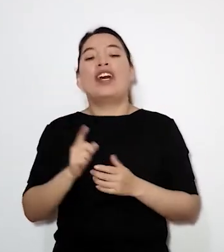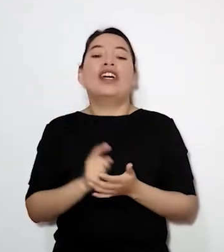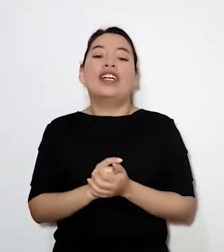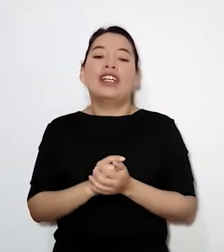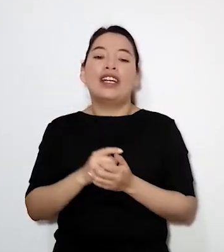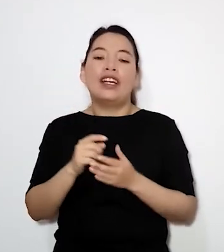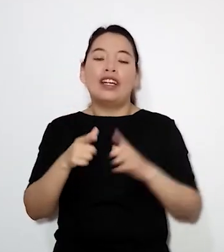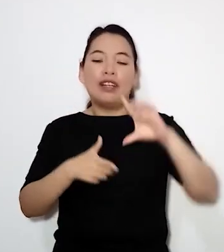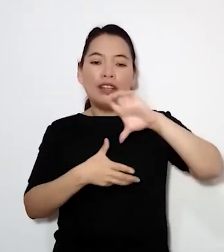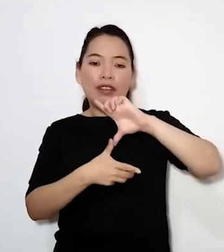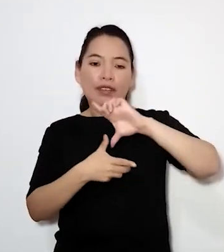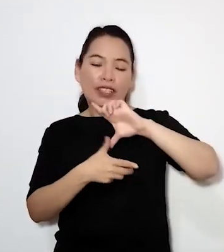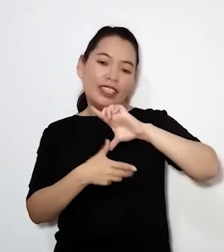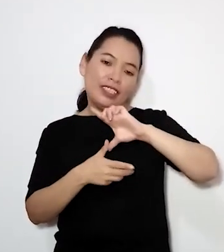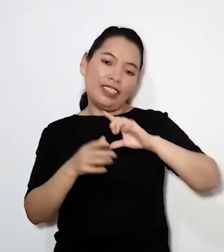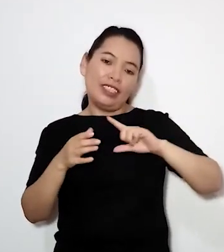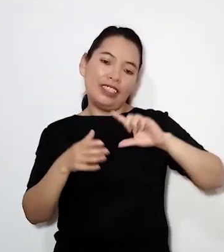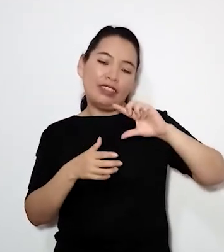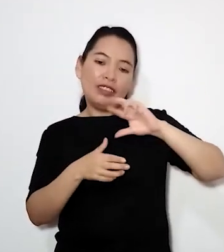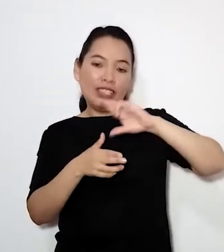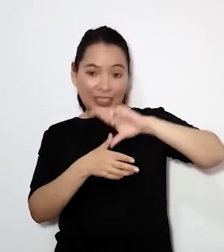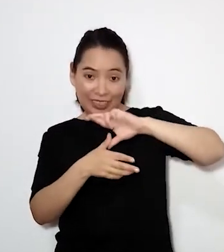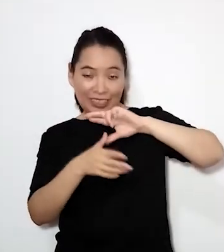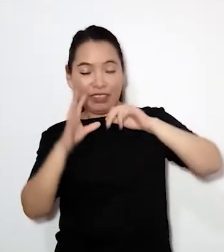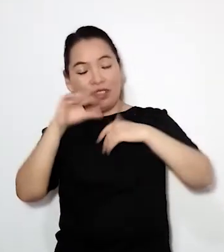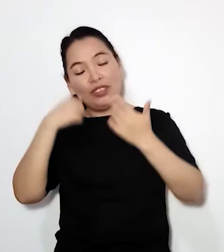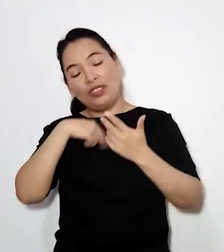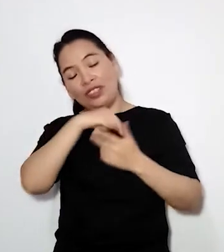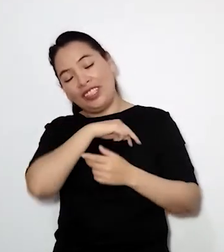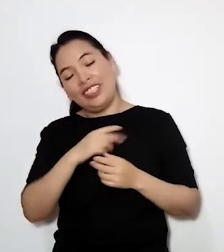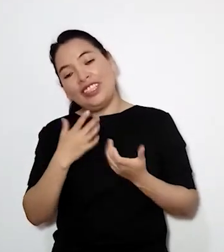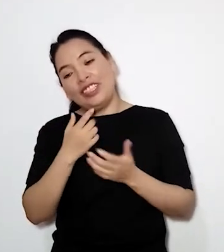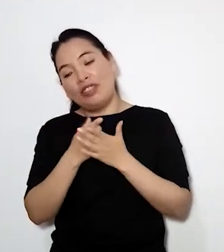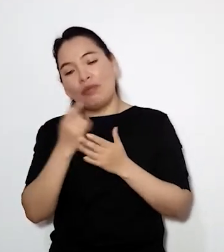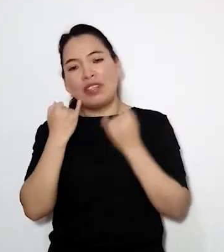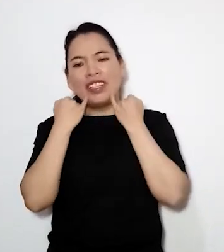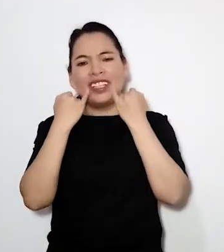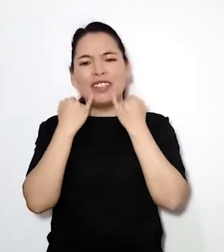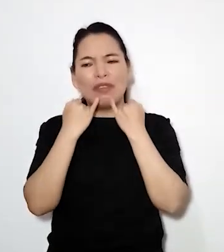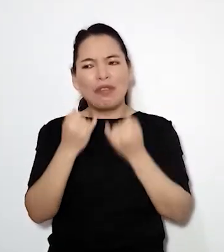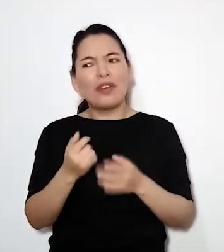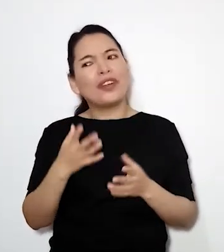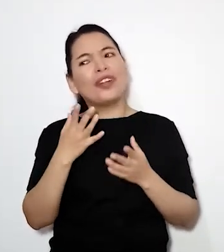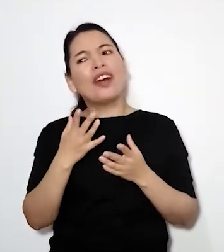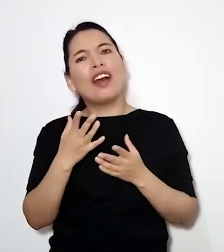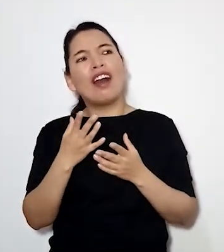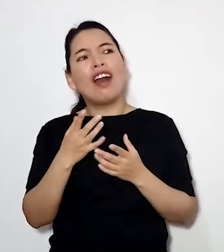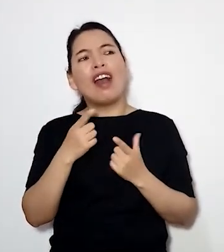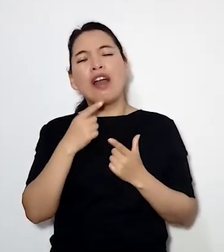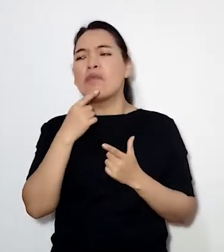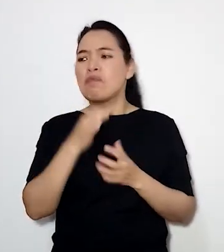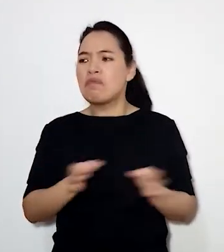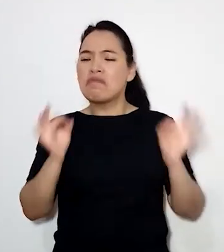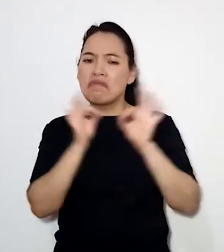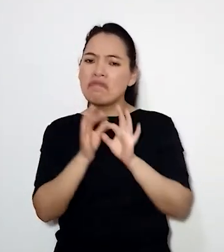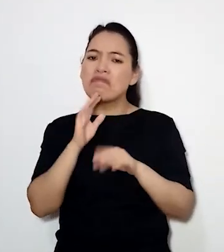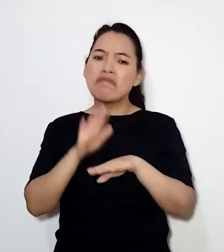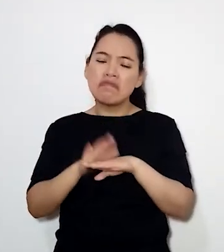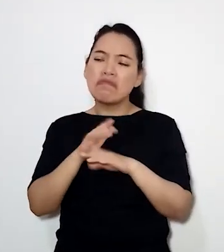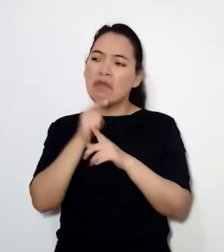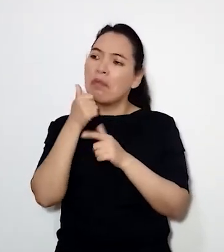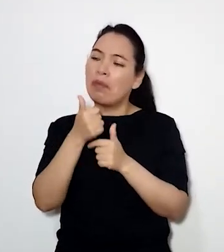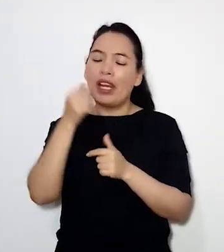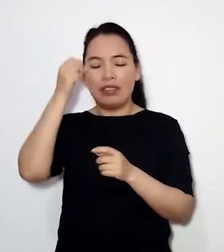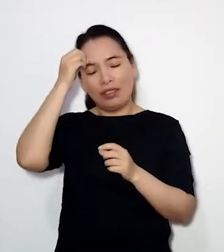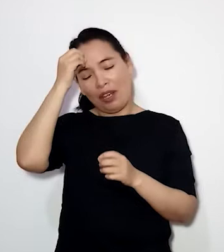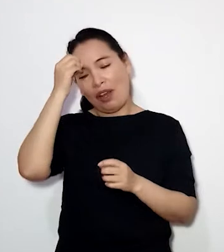invitación a comentar un informe que me parece que es realmente oportuno. El informe